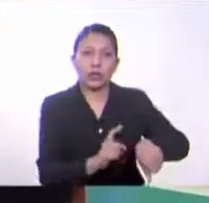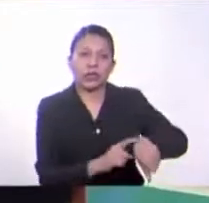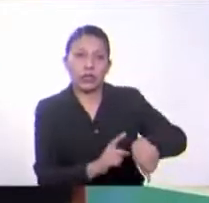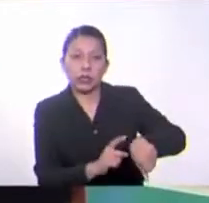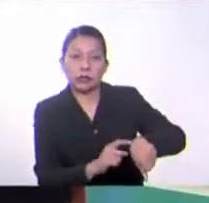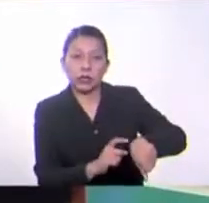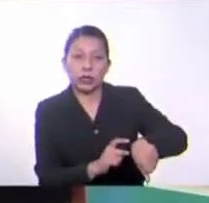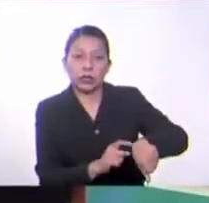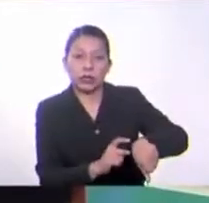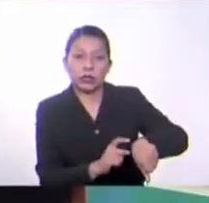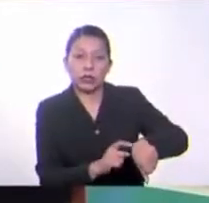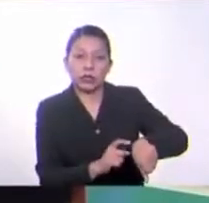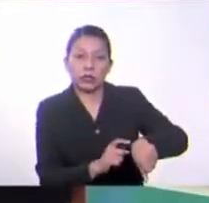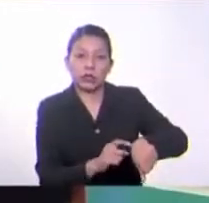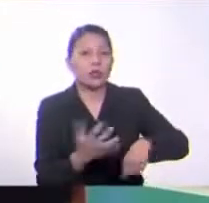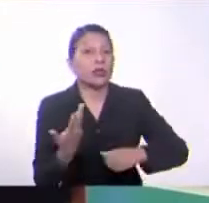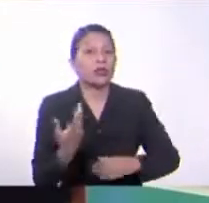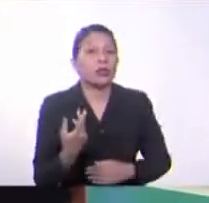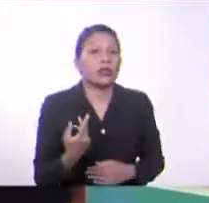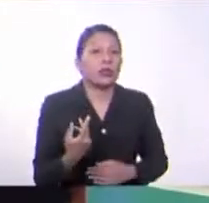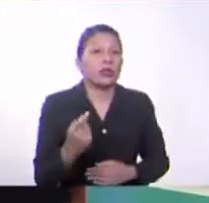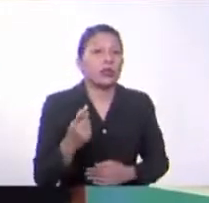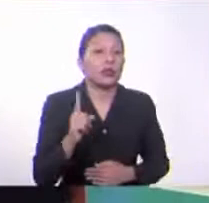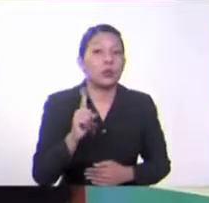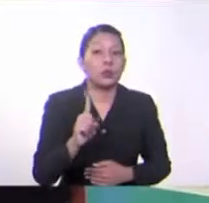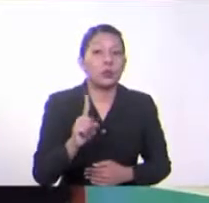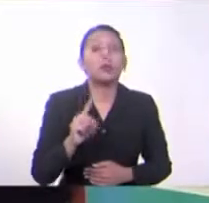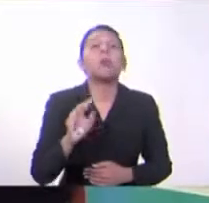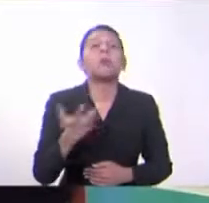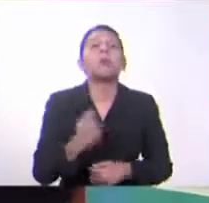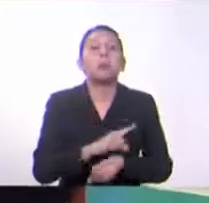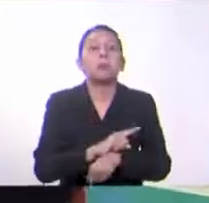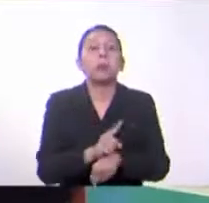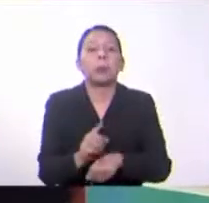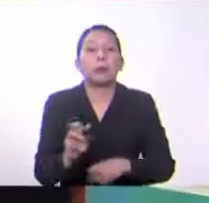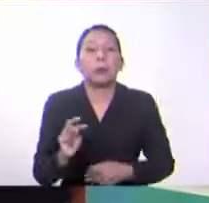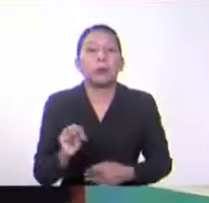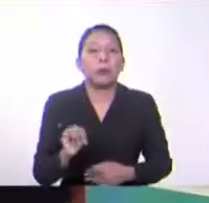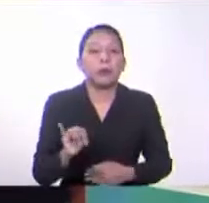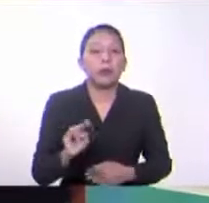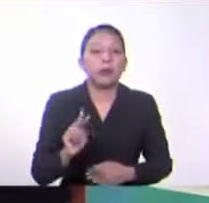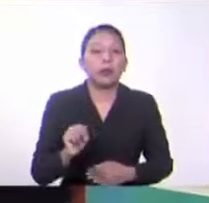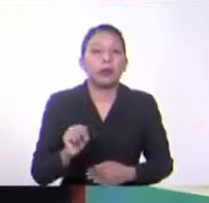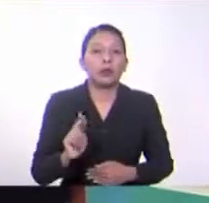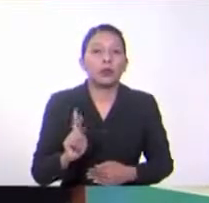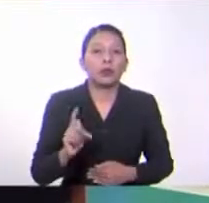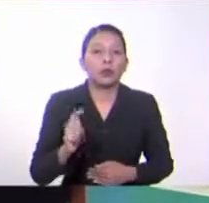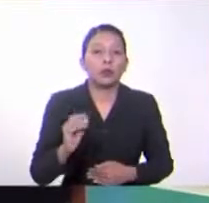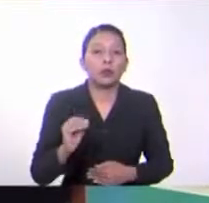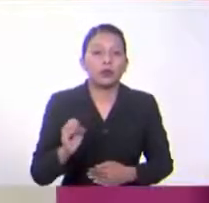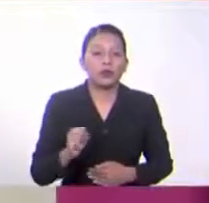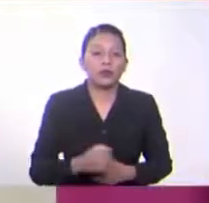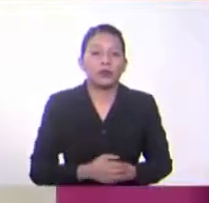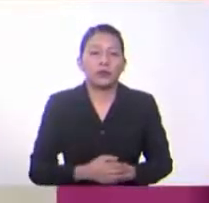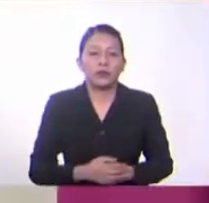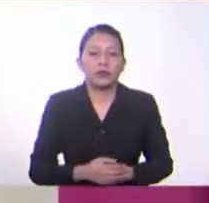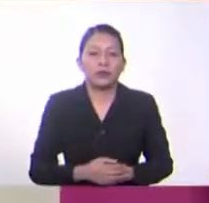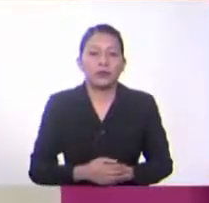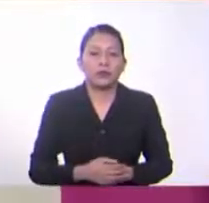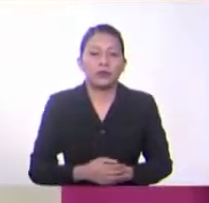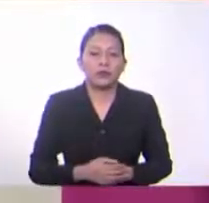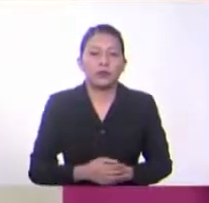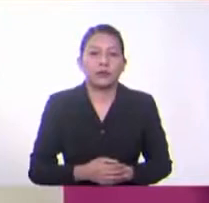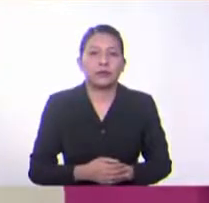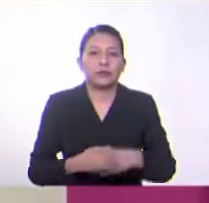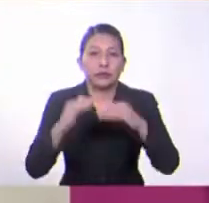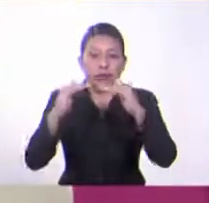El tiempo es, en este caso, minutos. Minutos. No lo voy a colocar porque no, no cabe. Pero altura. Del agua